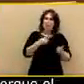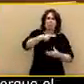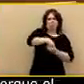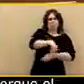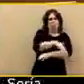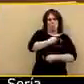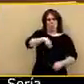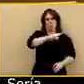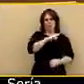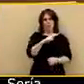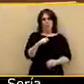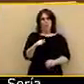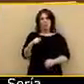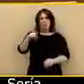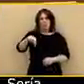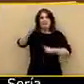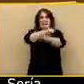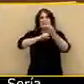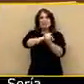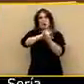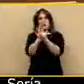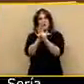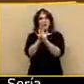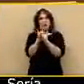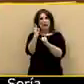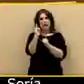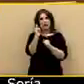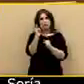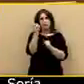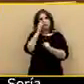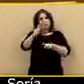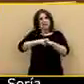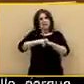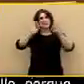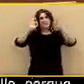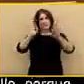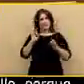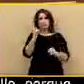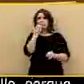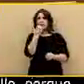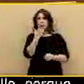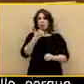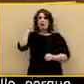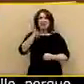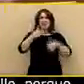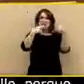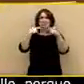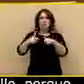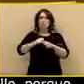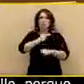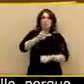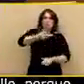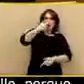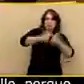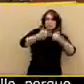Sí diré que la crisis del COVID, señorías, tiene sus singularidades. No está afectando a sectores, por ejemplo, poco competitivos, poco eficientes, sectores